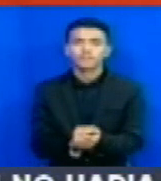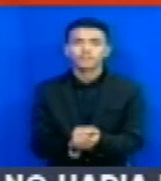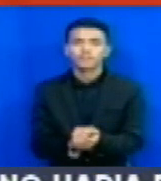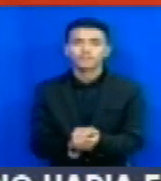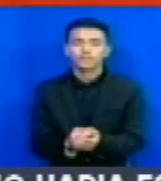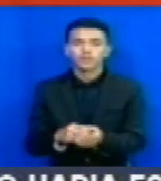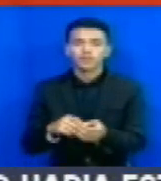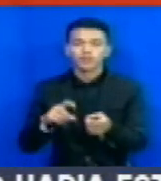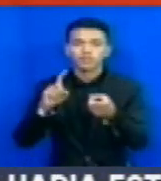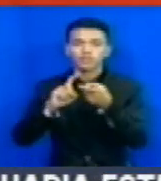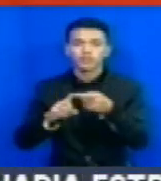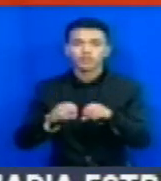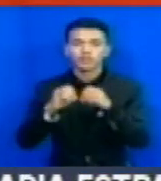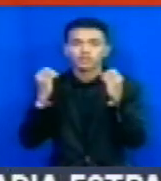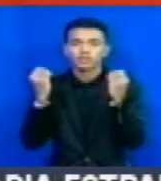A tu amete, organización,